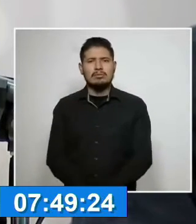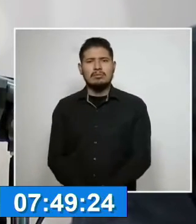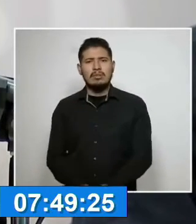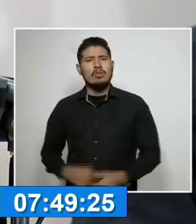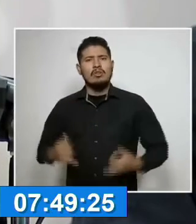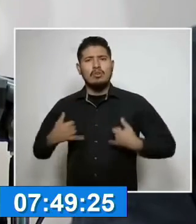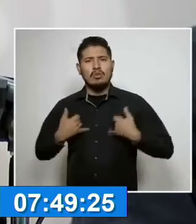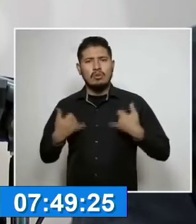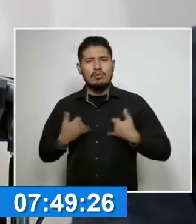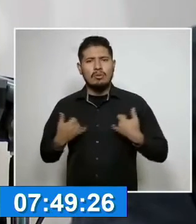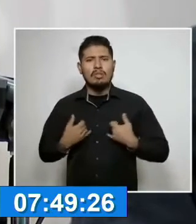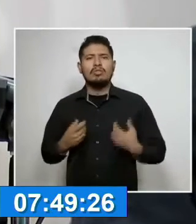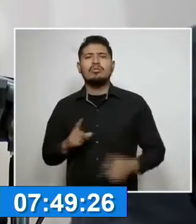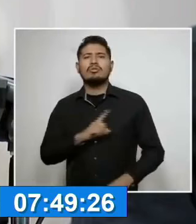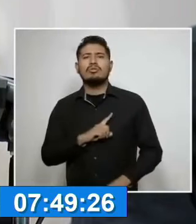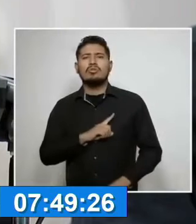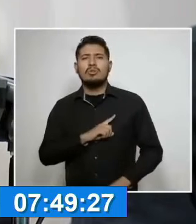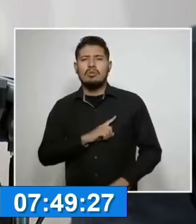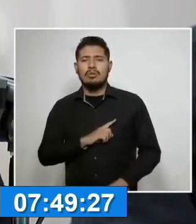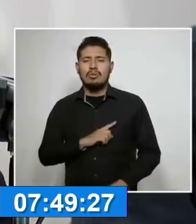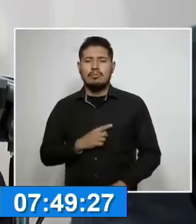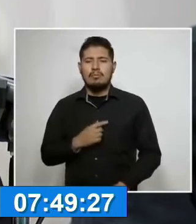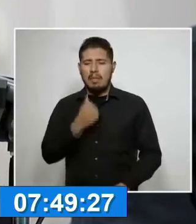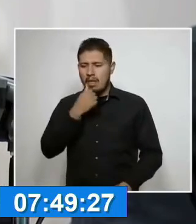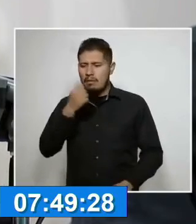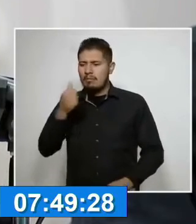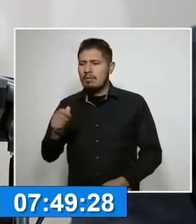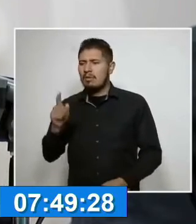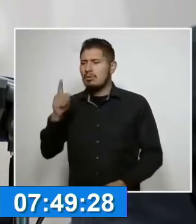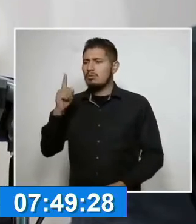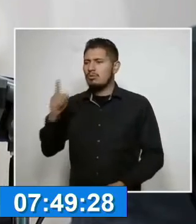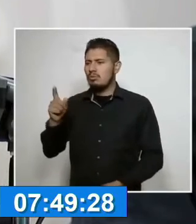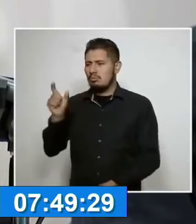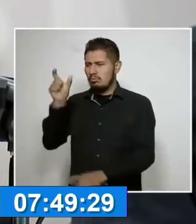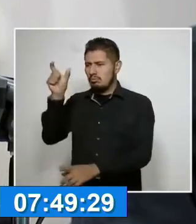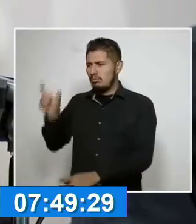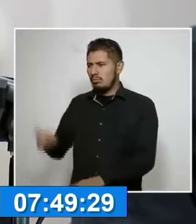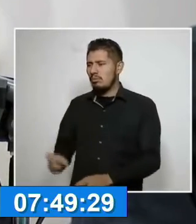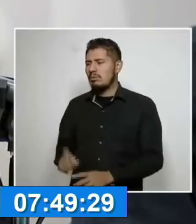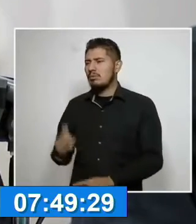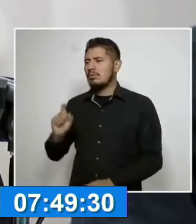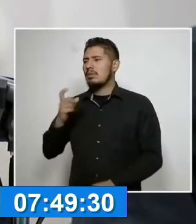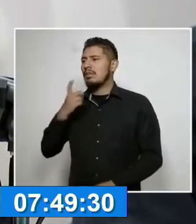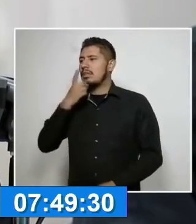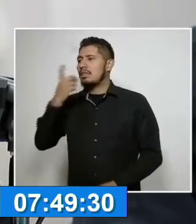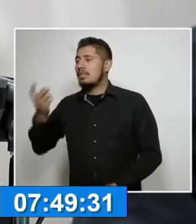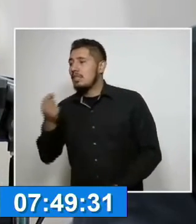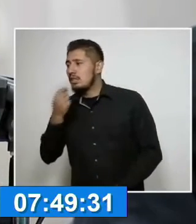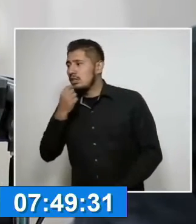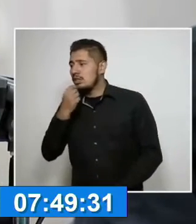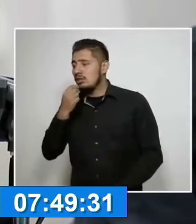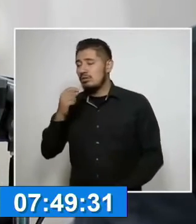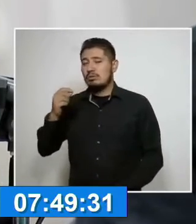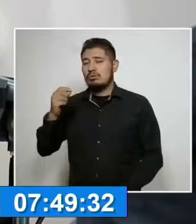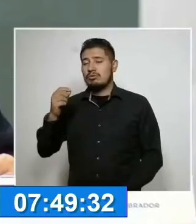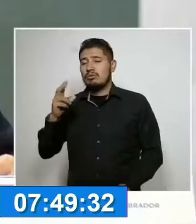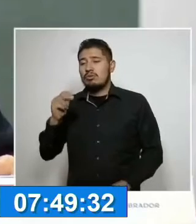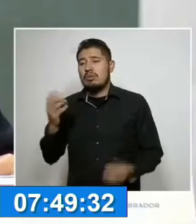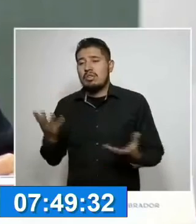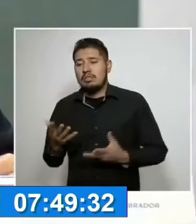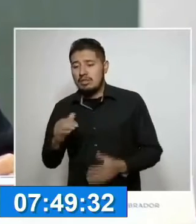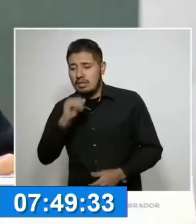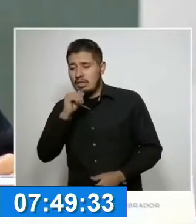a los jóvenes solo se les etiquetó de manera despectiva, se les llamó ninis, que